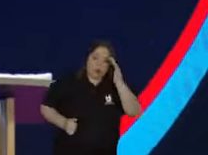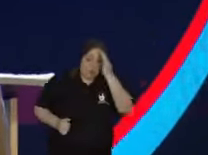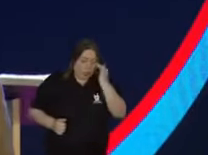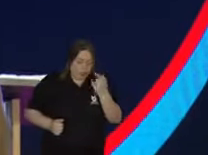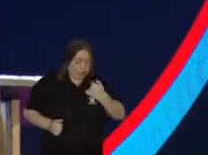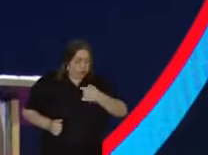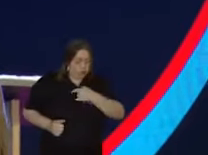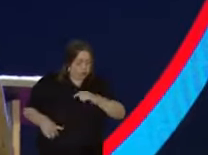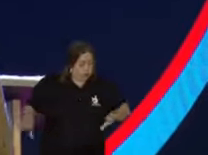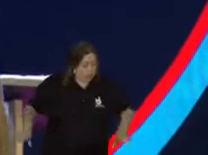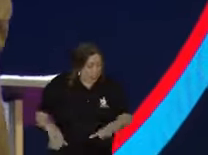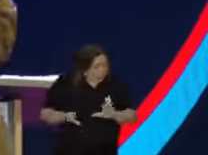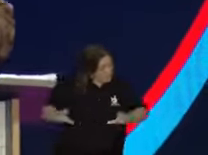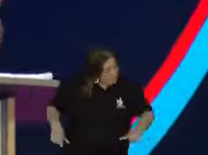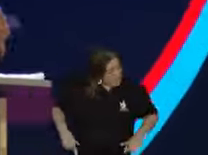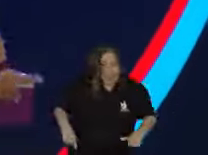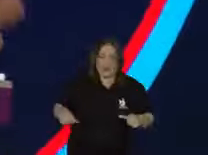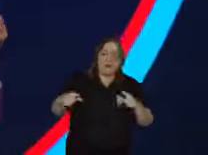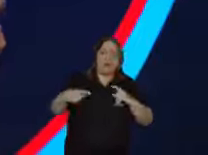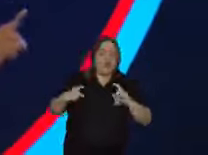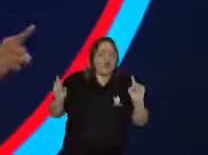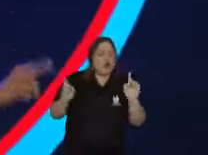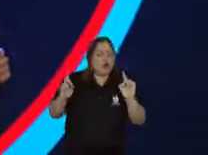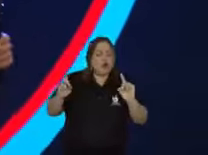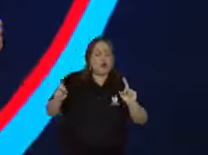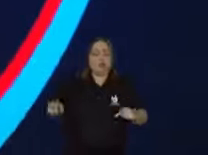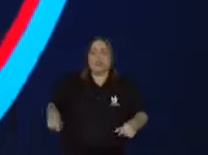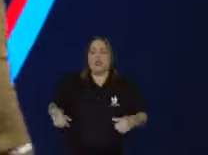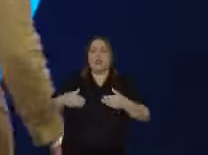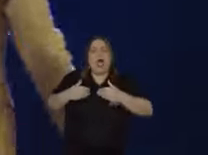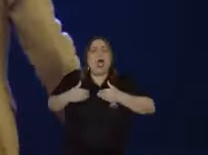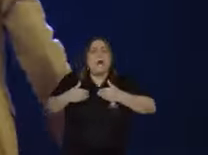que hacemos, cómo vivimos, a dónde vamos. Amén.